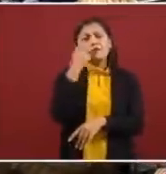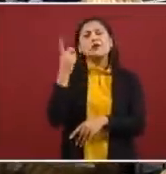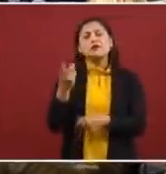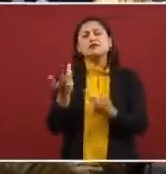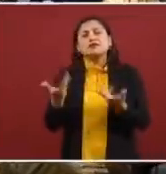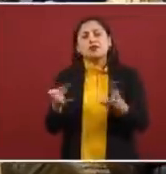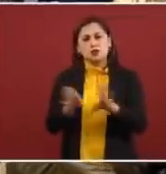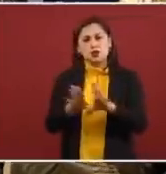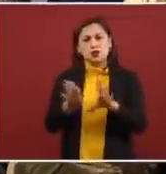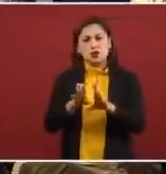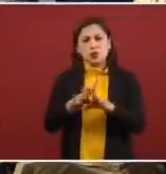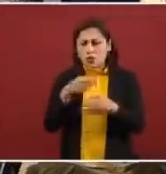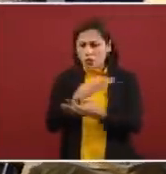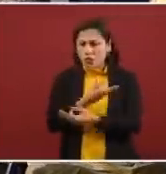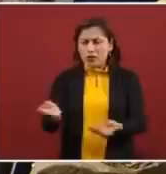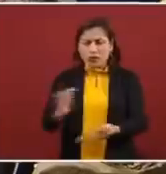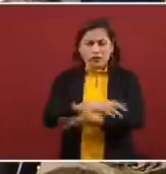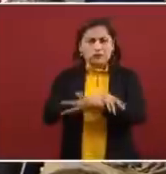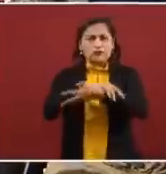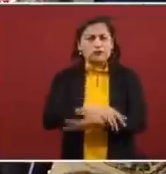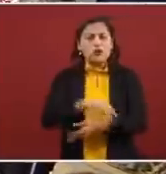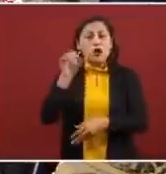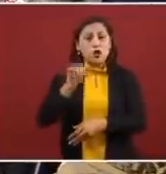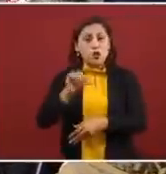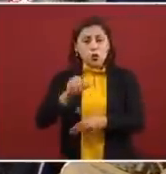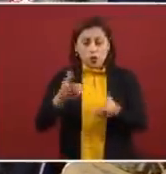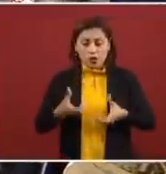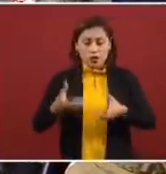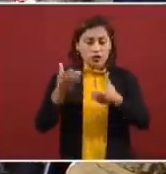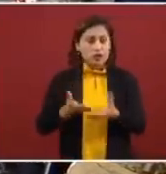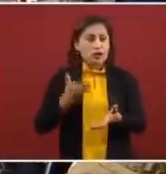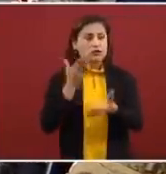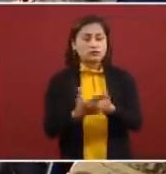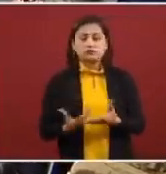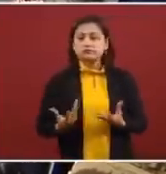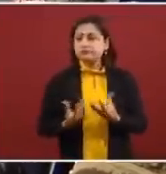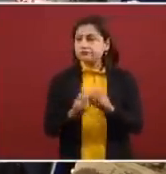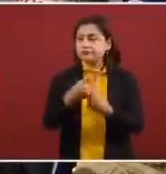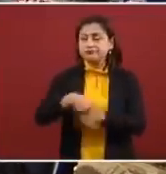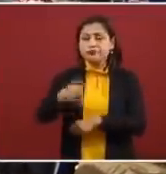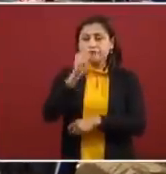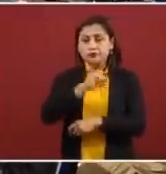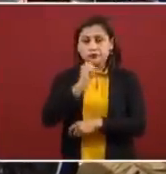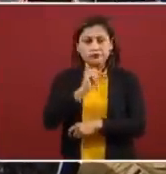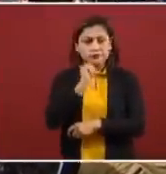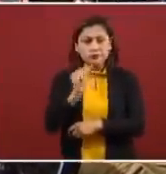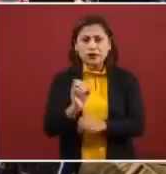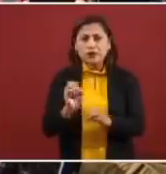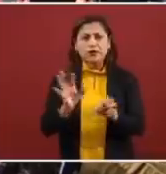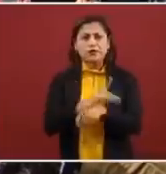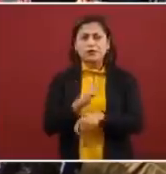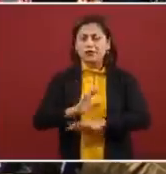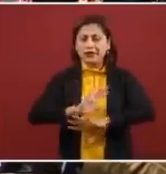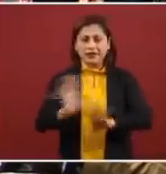hoy no puede ni siquiera ir a tomar un helado en las calles porque se materializó lo que todos sabemos el crimen está ahí